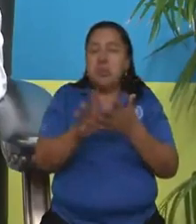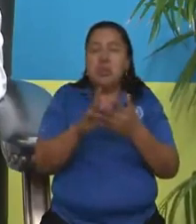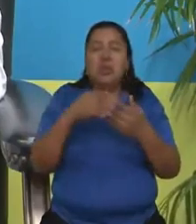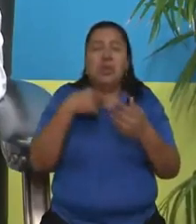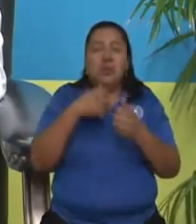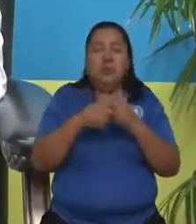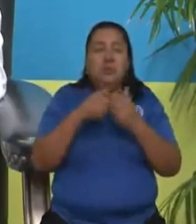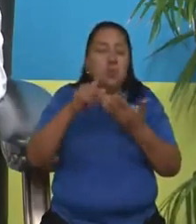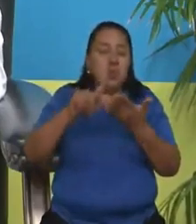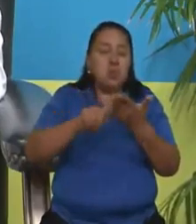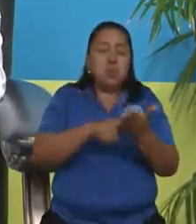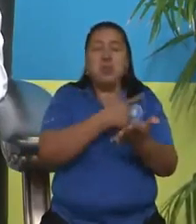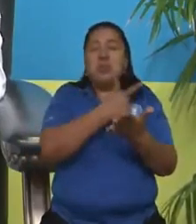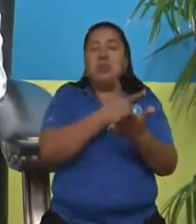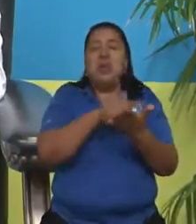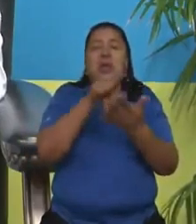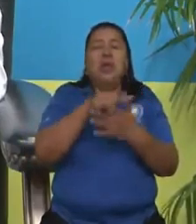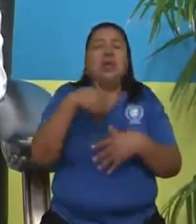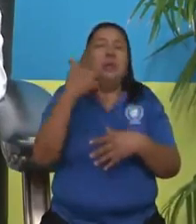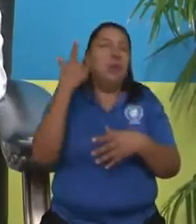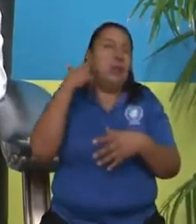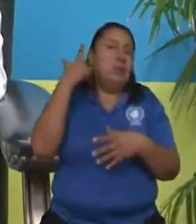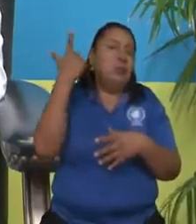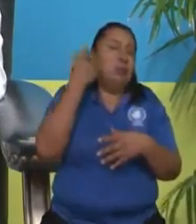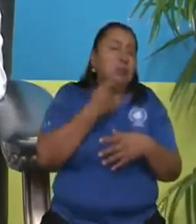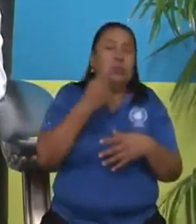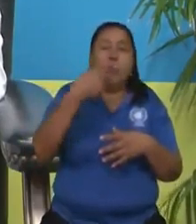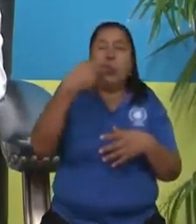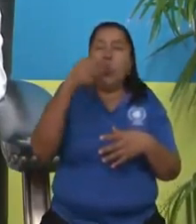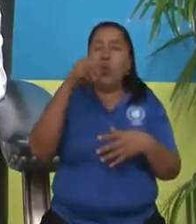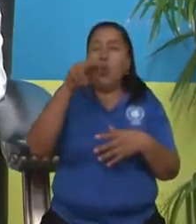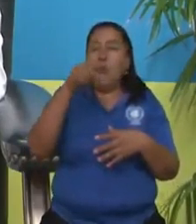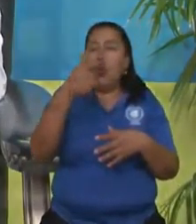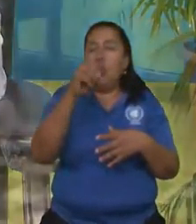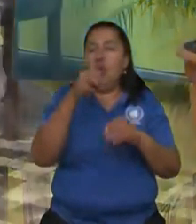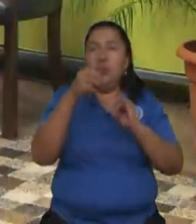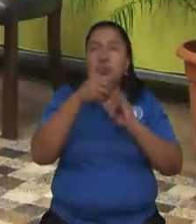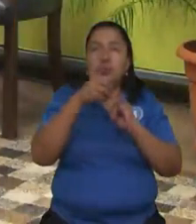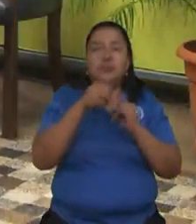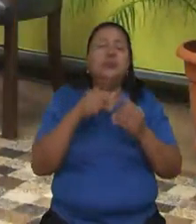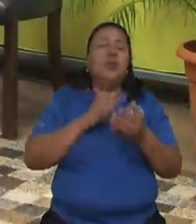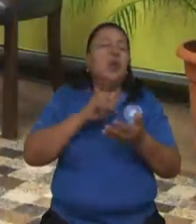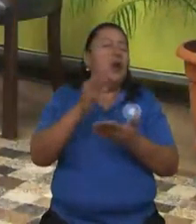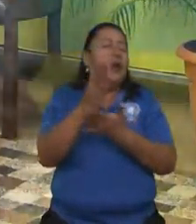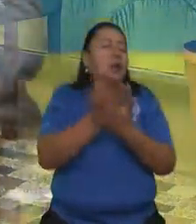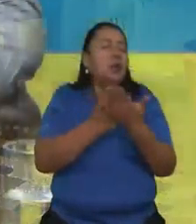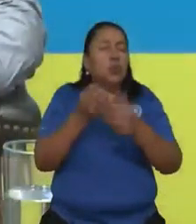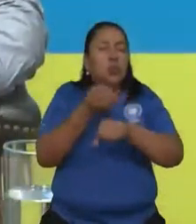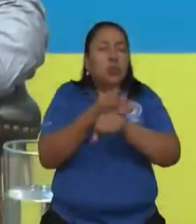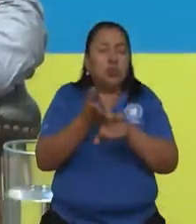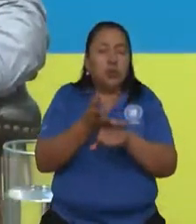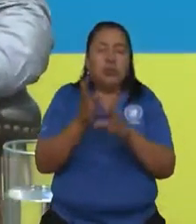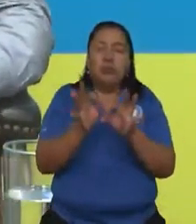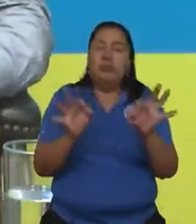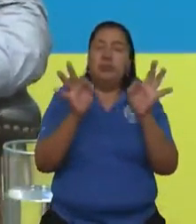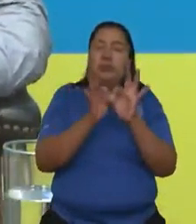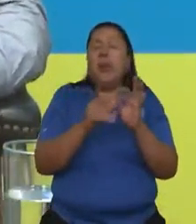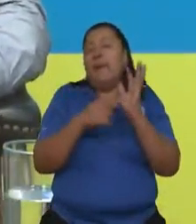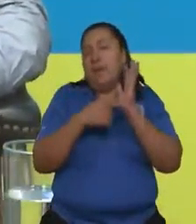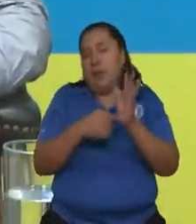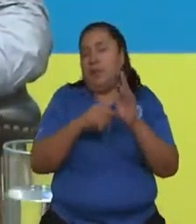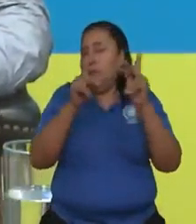para aplicar medicamentos, no son para estarse rascando el oído. Porque si usted se rasca, lo que va a hacer es que toda la flora que está ahí, normal, que